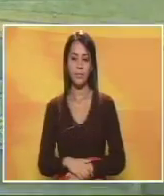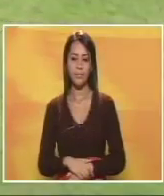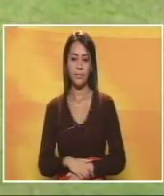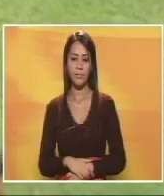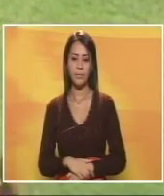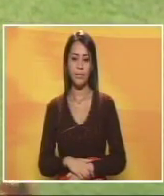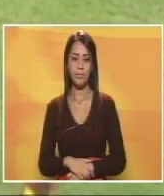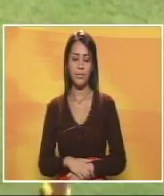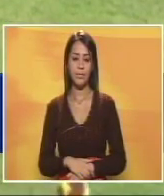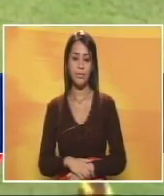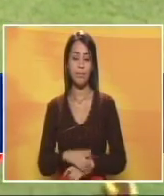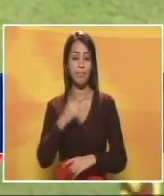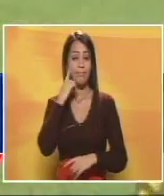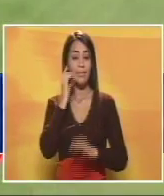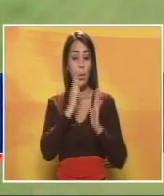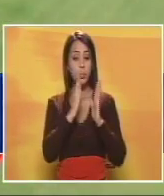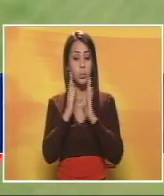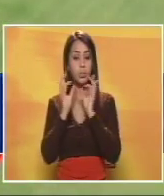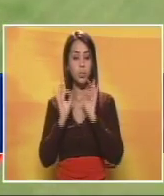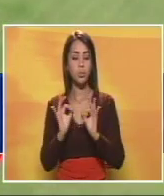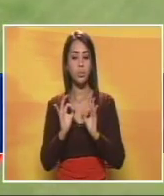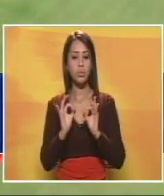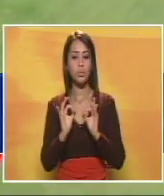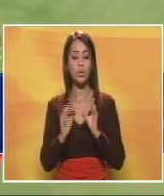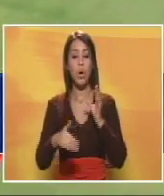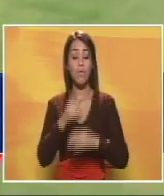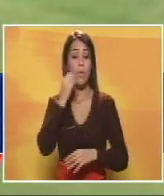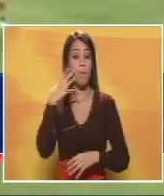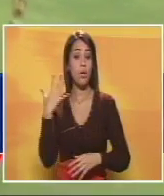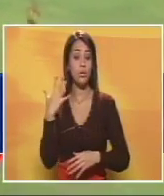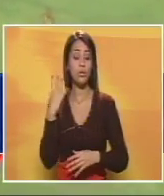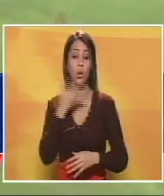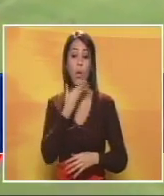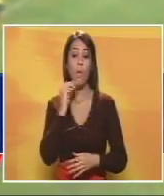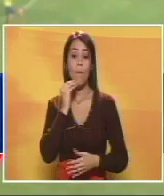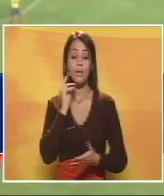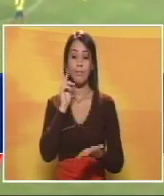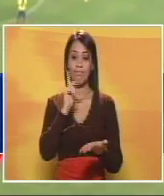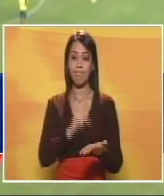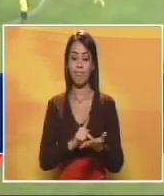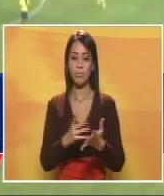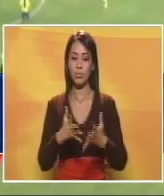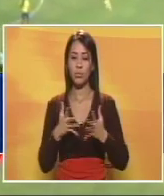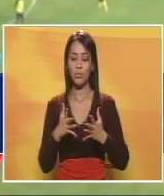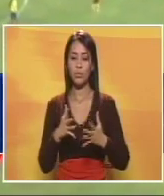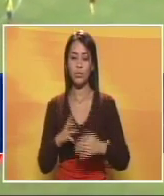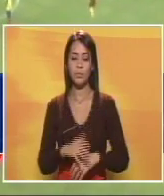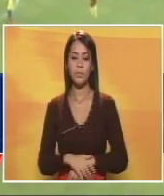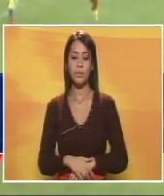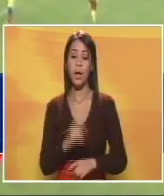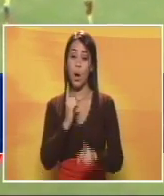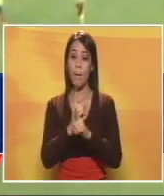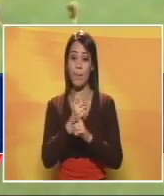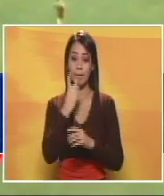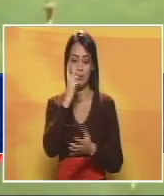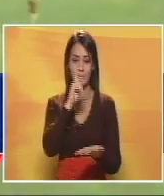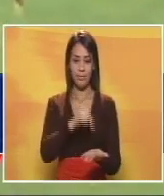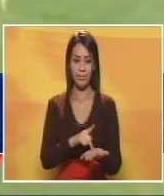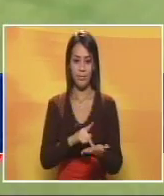la reina puso orden. Estrella Juvenil Vino Tinto sentenció primer triunfo en cita